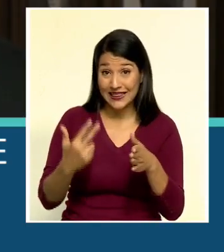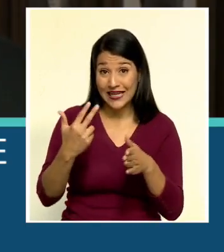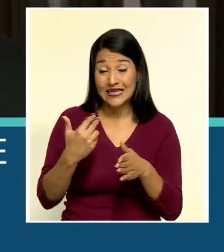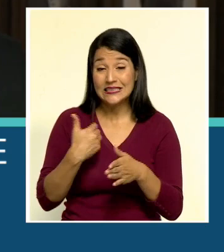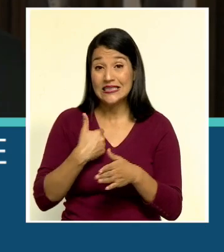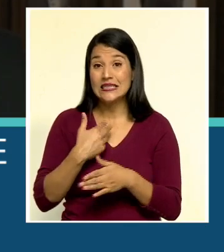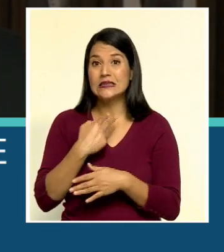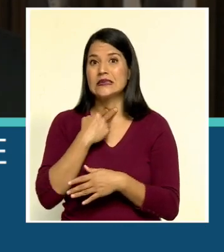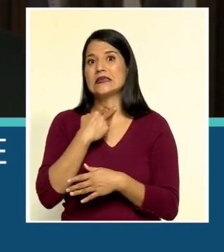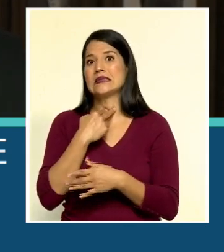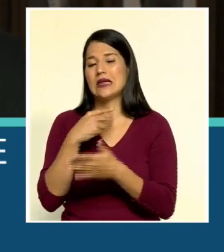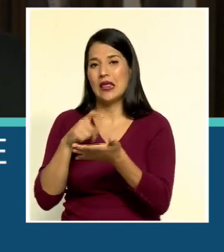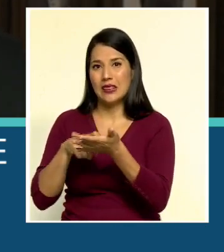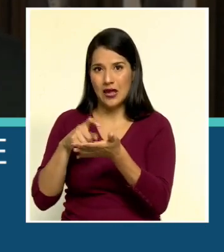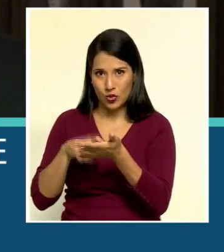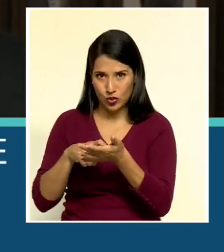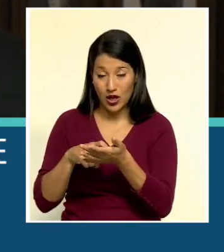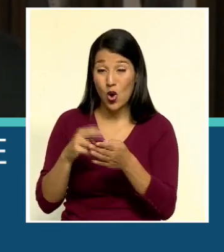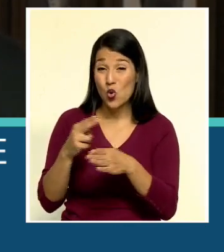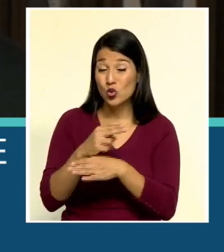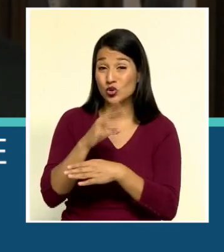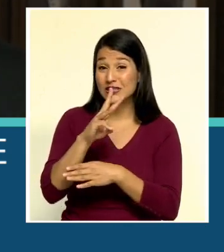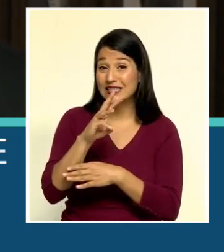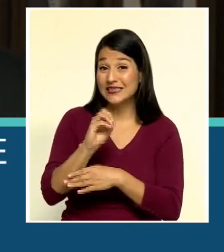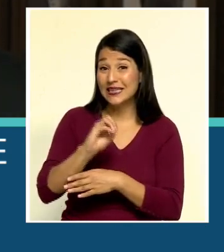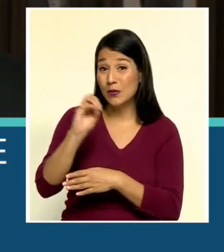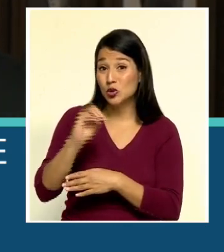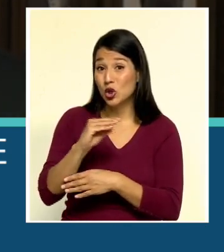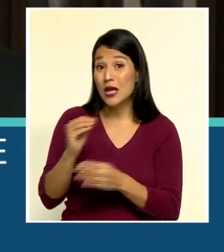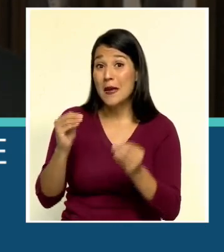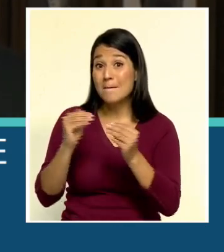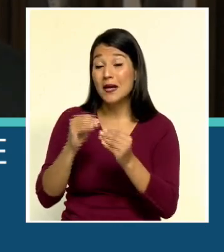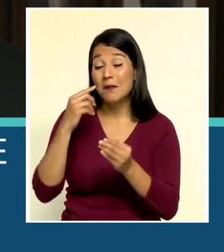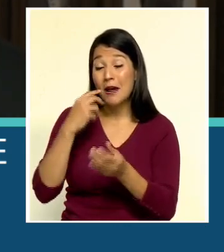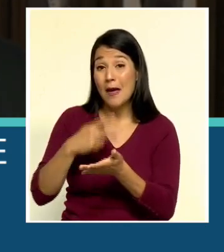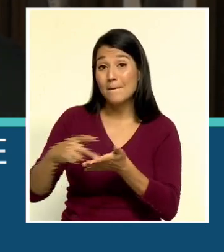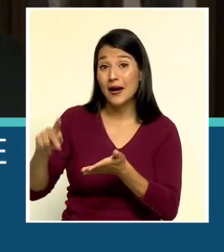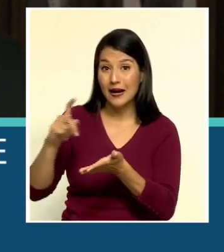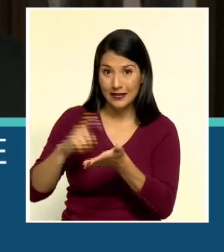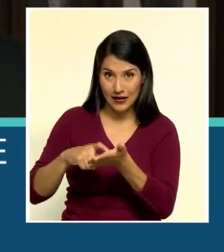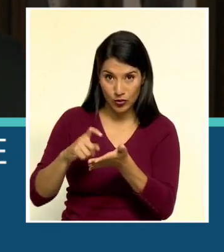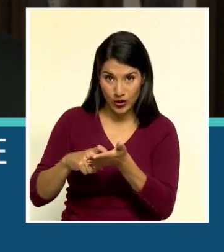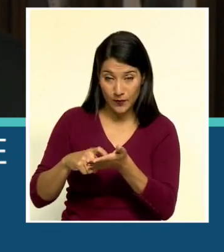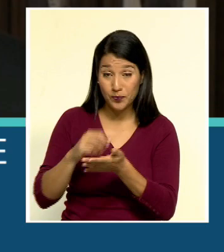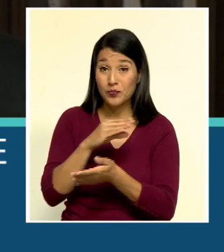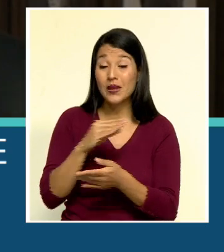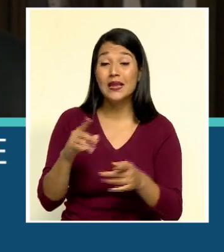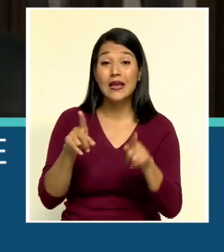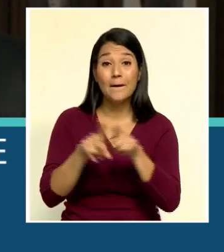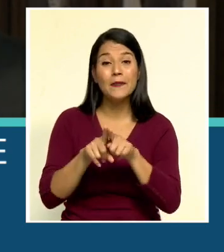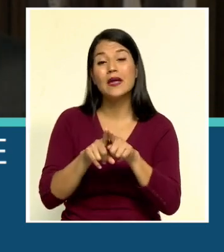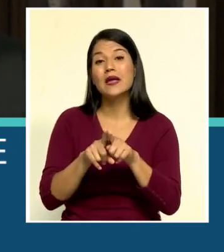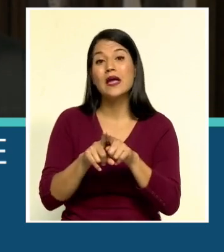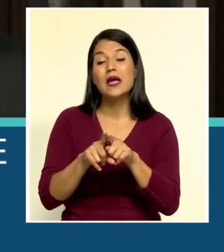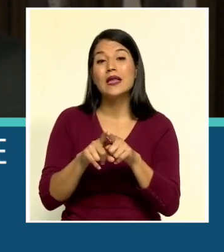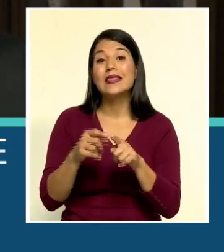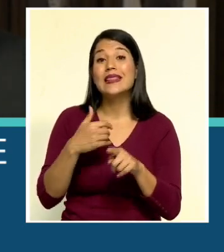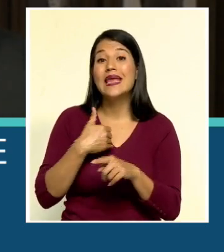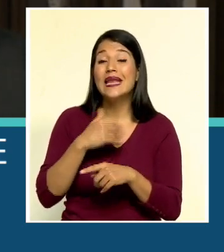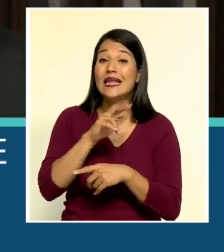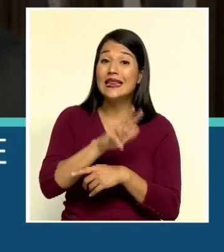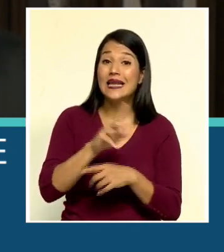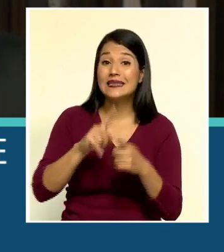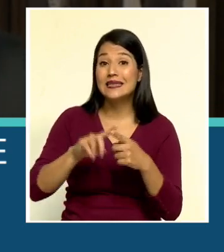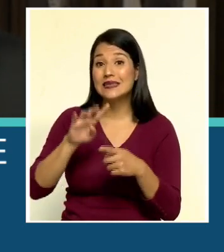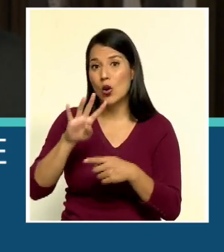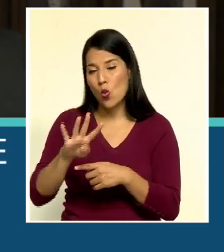muy endeudados, dedican más del 60% de sus salarios al pago de deudas y además estamos hablando que tienen de 3 a